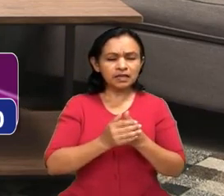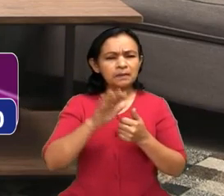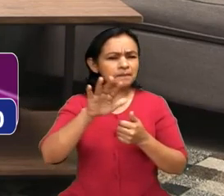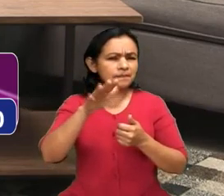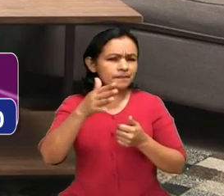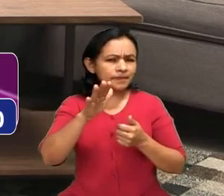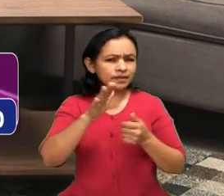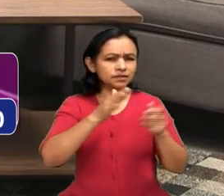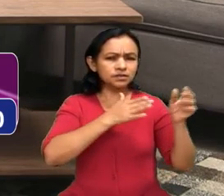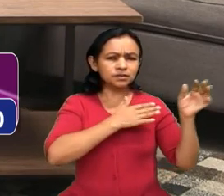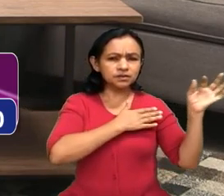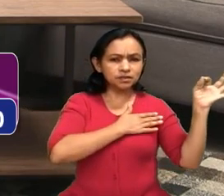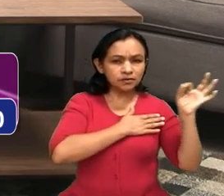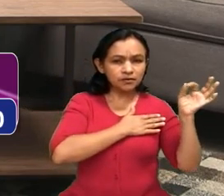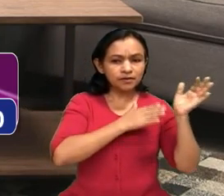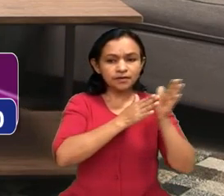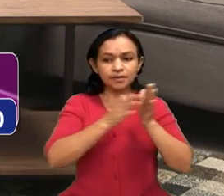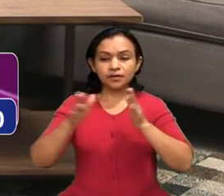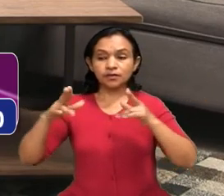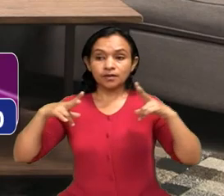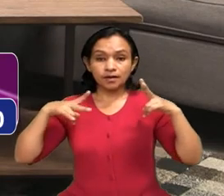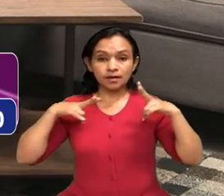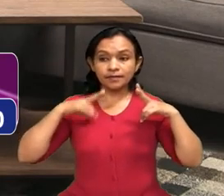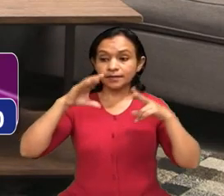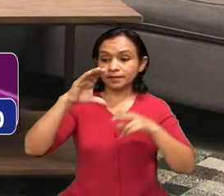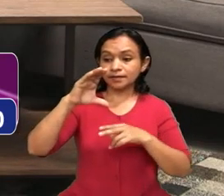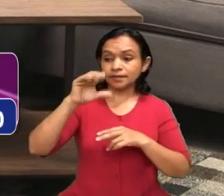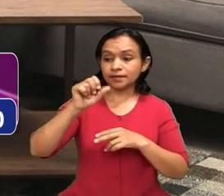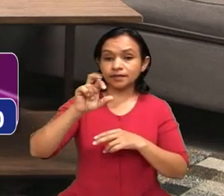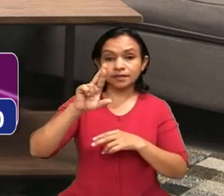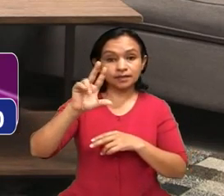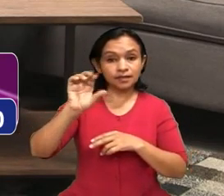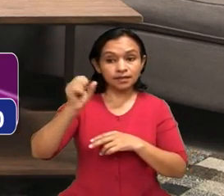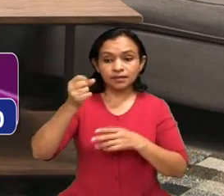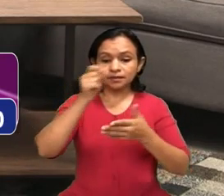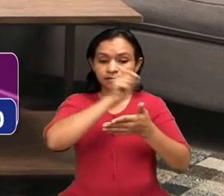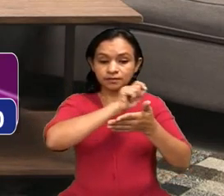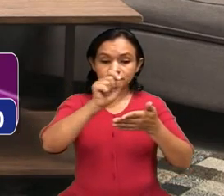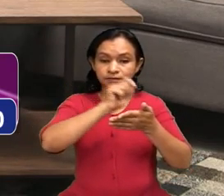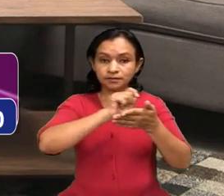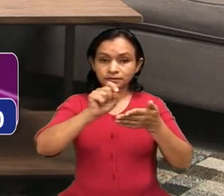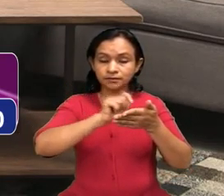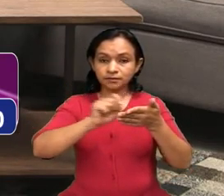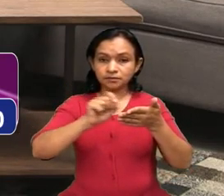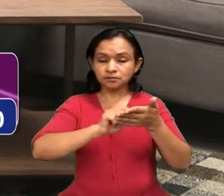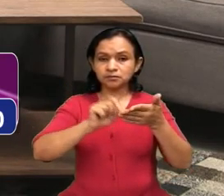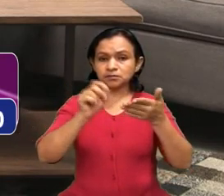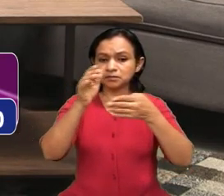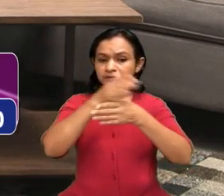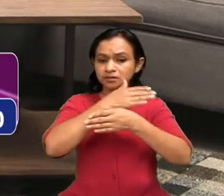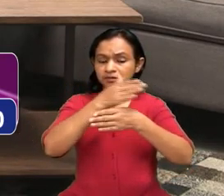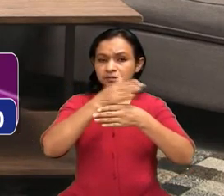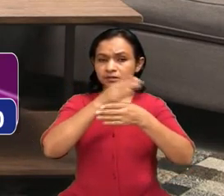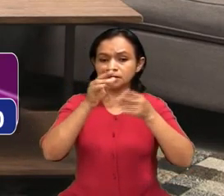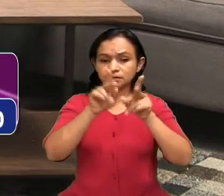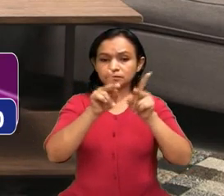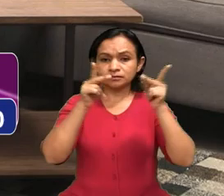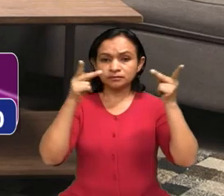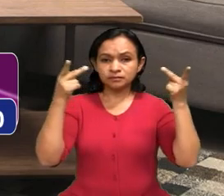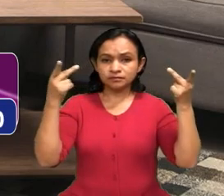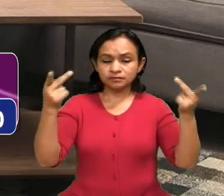abril, Carlos Bills estuvo en Nicaragua, escribió toda una serie de artículos que después se